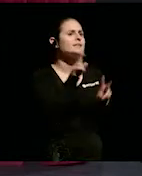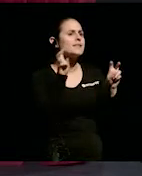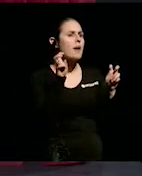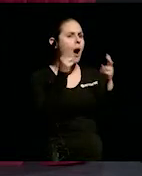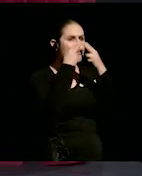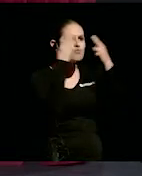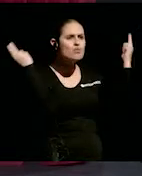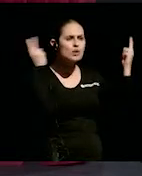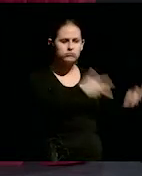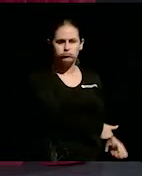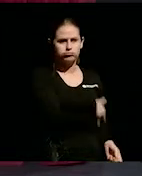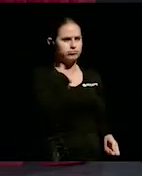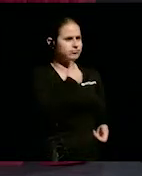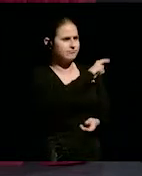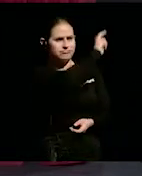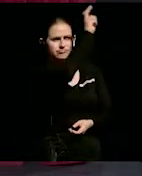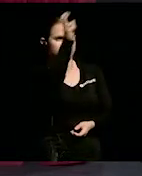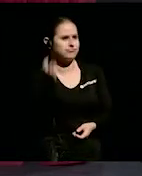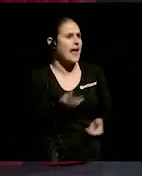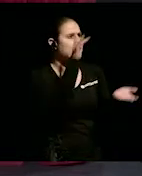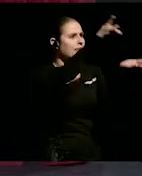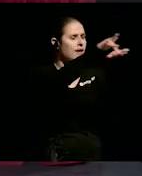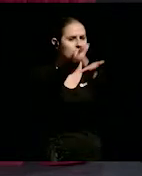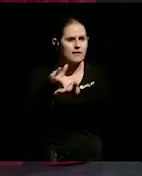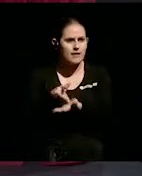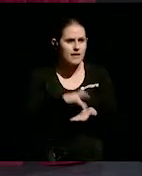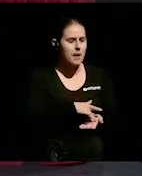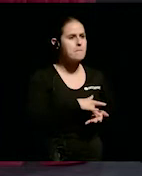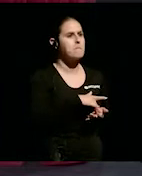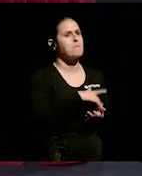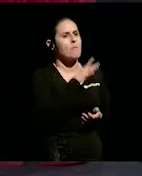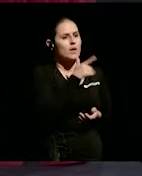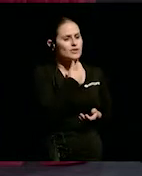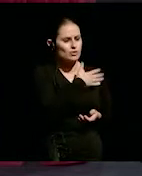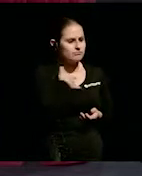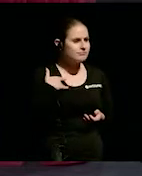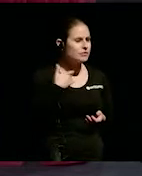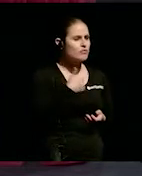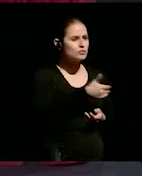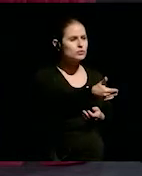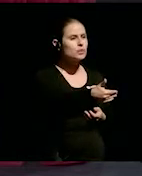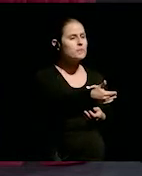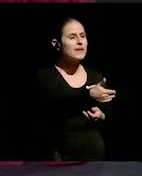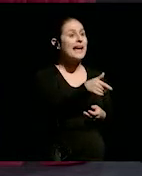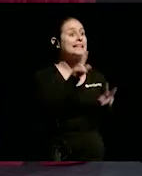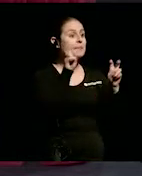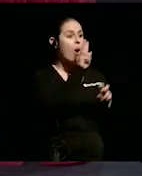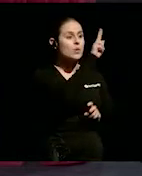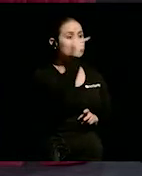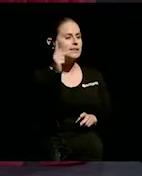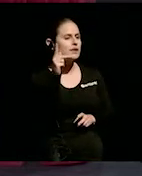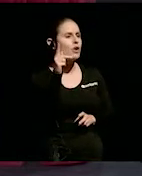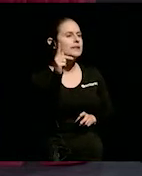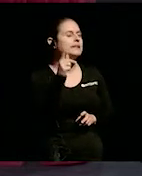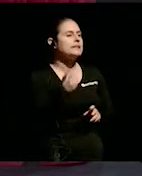más heterogéneos con nuestro trabajo integrado. Como parte de lo que hemos creado en el Reino Unido, está el